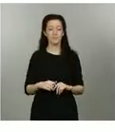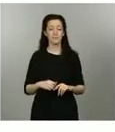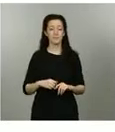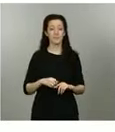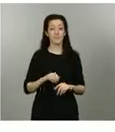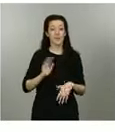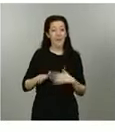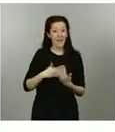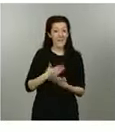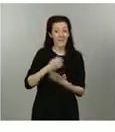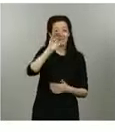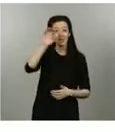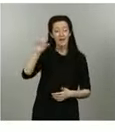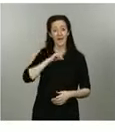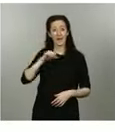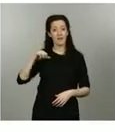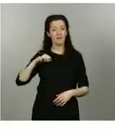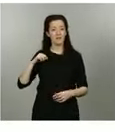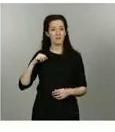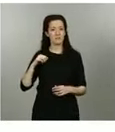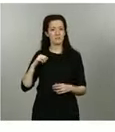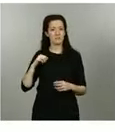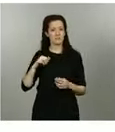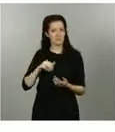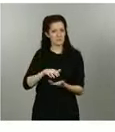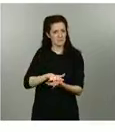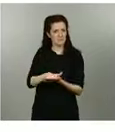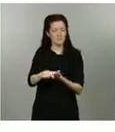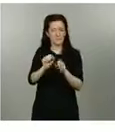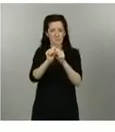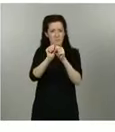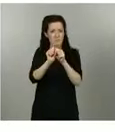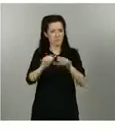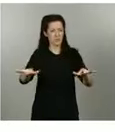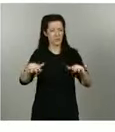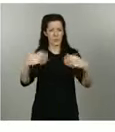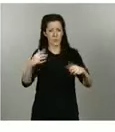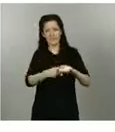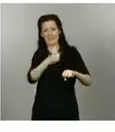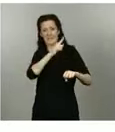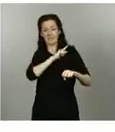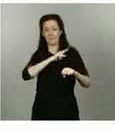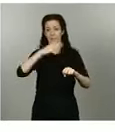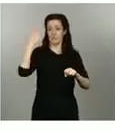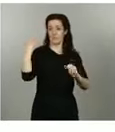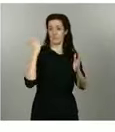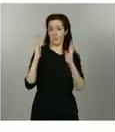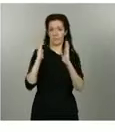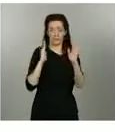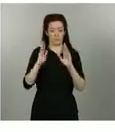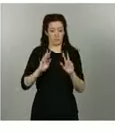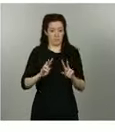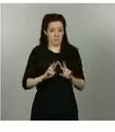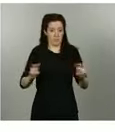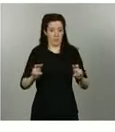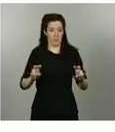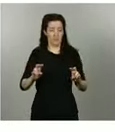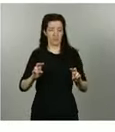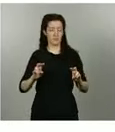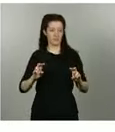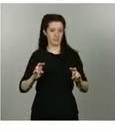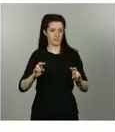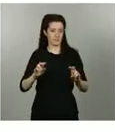tenido un impacto muy alto, muy grande de la epidemia en los momentos álgidos, en los momentos cuando más casos